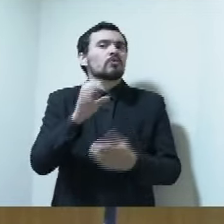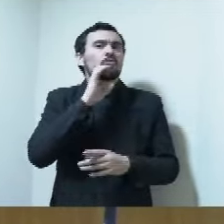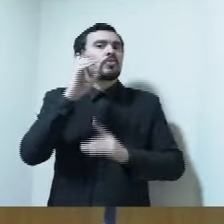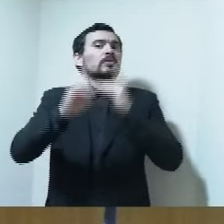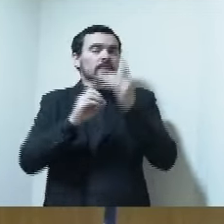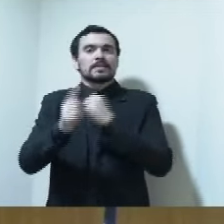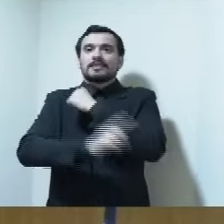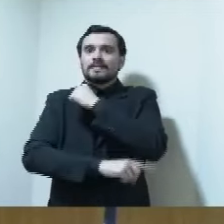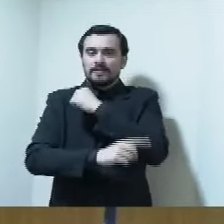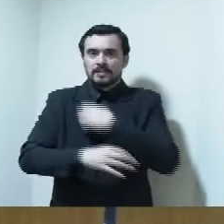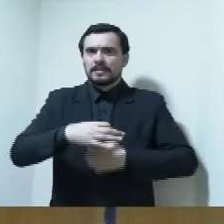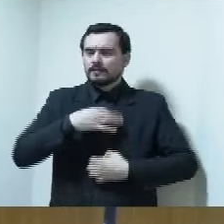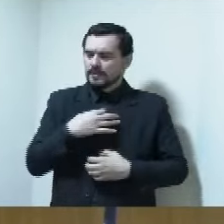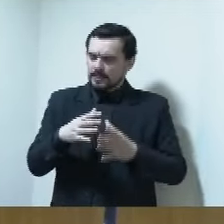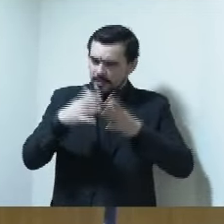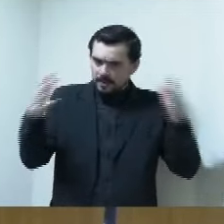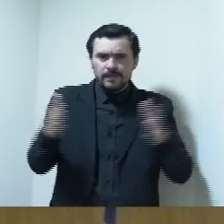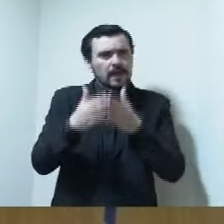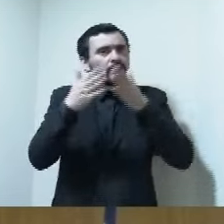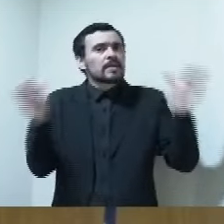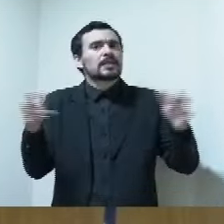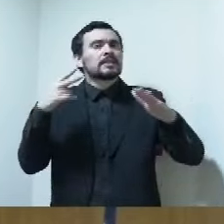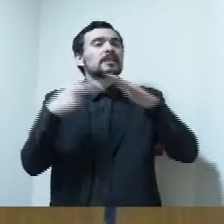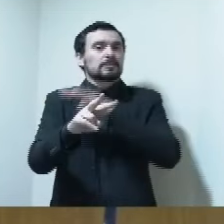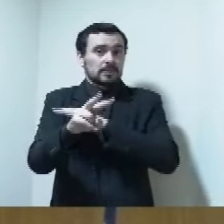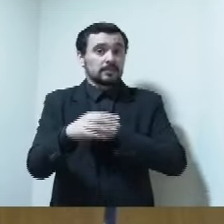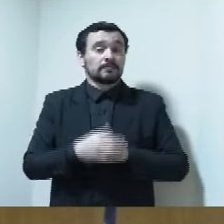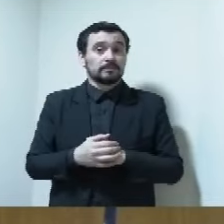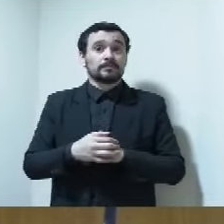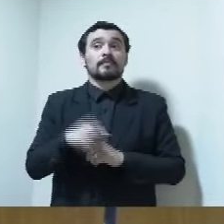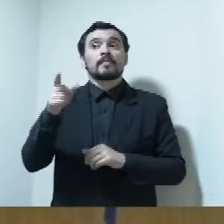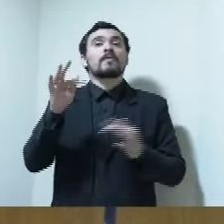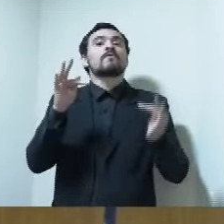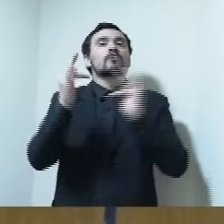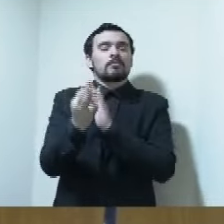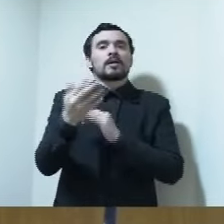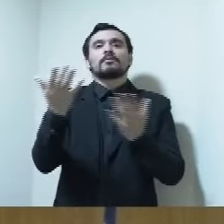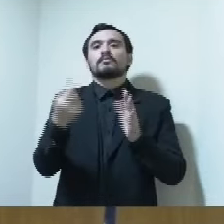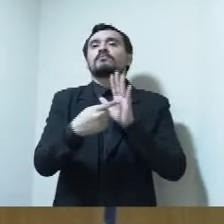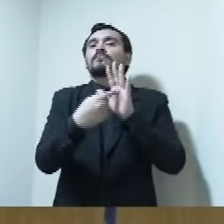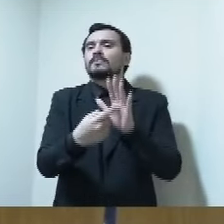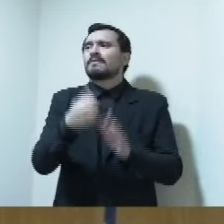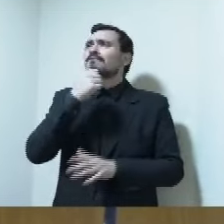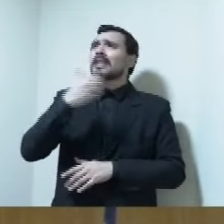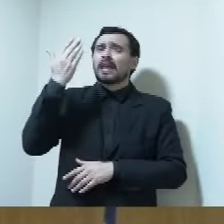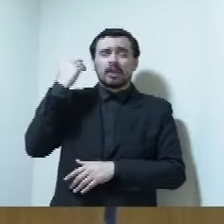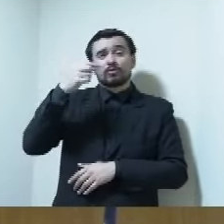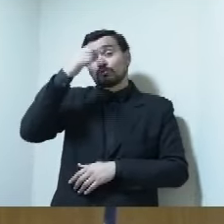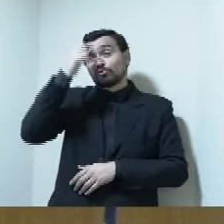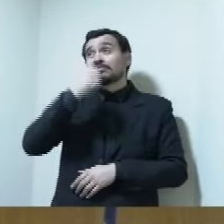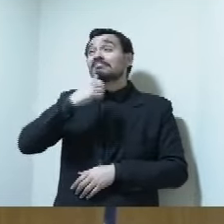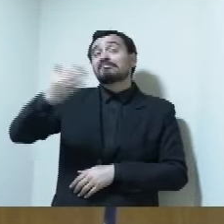mediante un servicio civil robusto, abierto, transparente. Como una forma de desterrar viejos vicios en la función